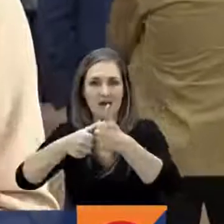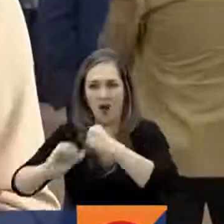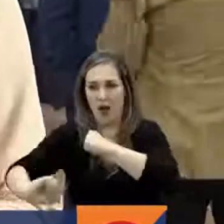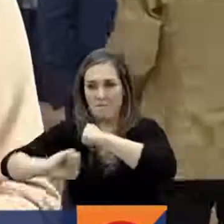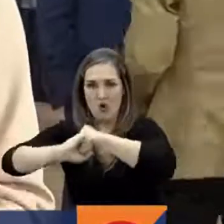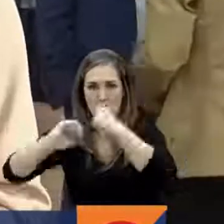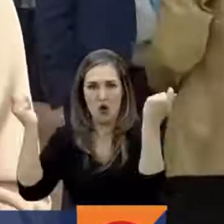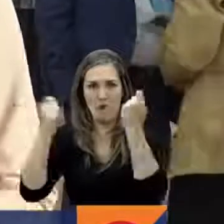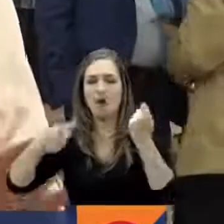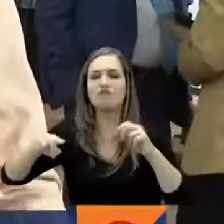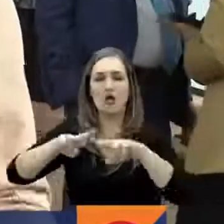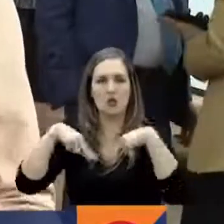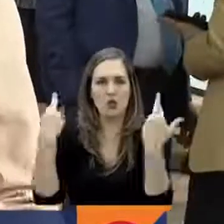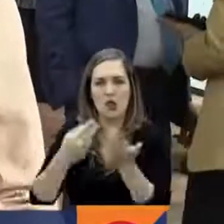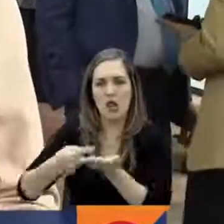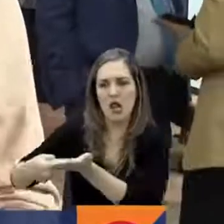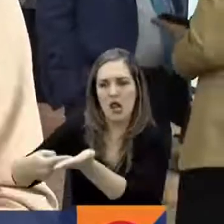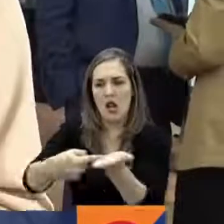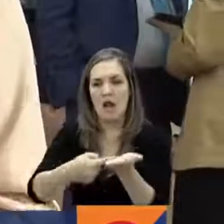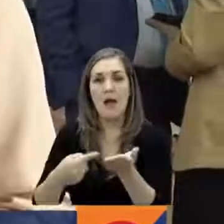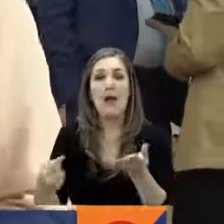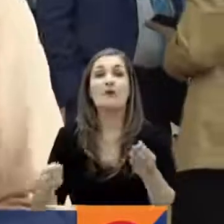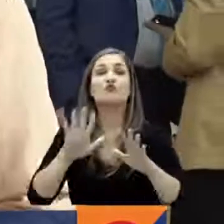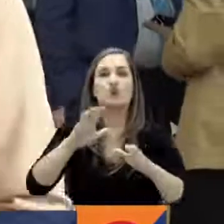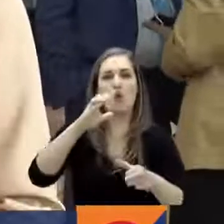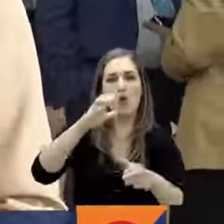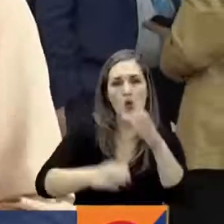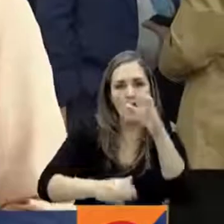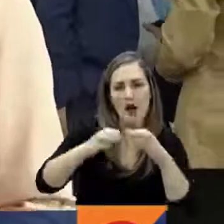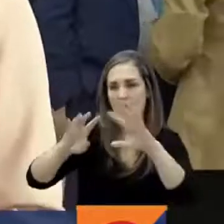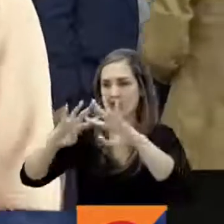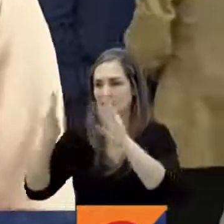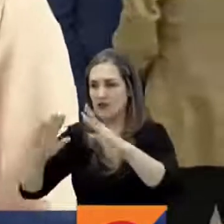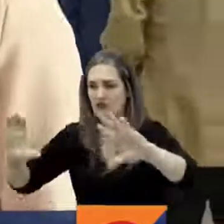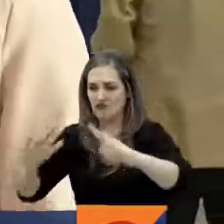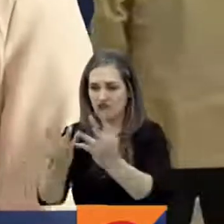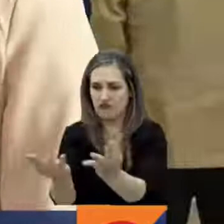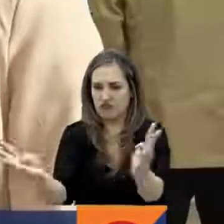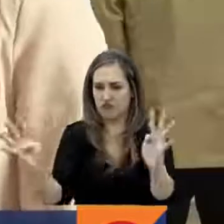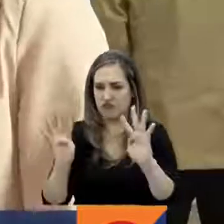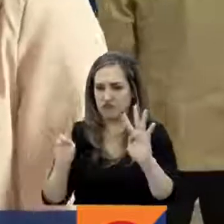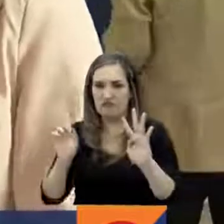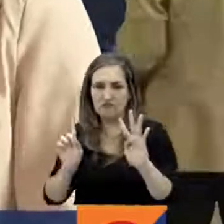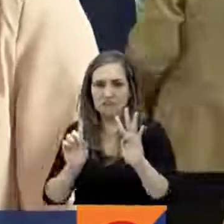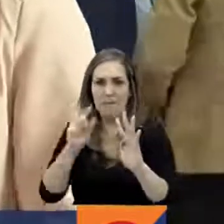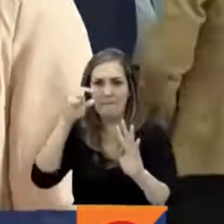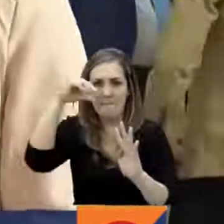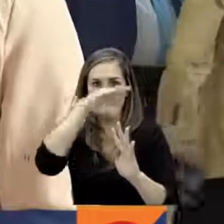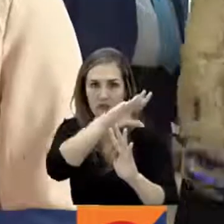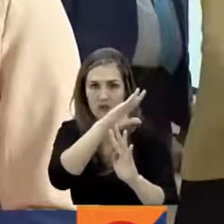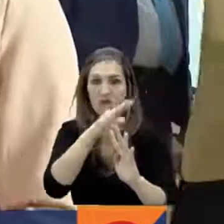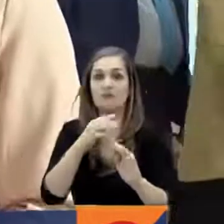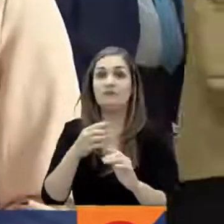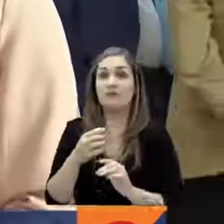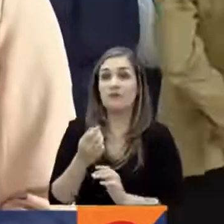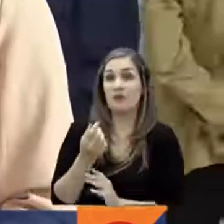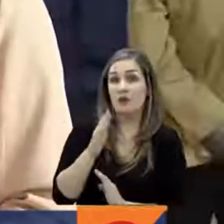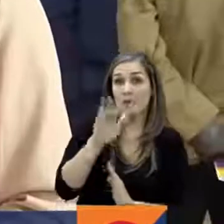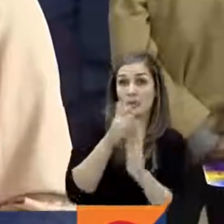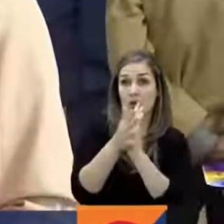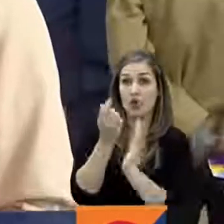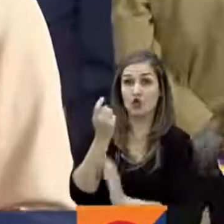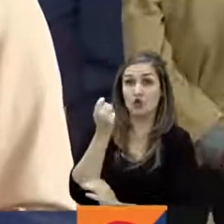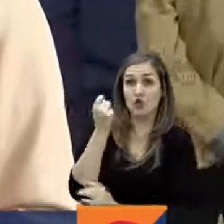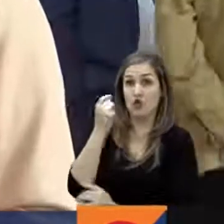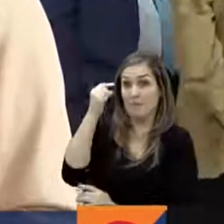en esta reunión tanto la bancada de Cámara de Representantes como del Senado de la República. Y es que hace unos minutos, Luisa, el presidente electo